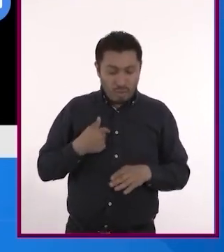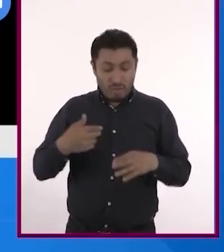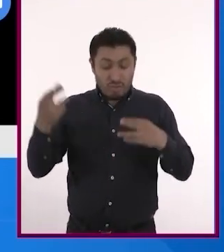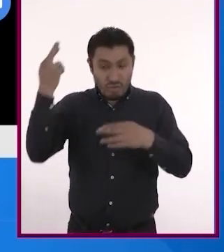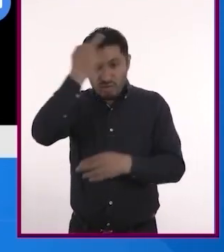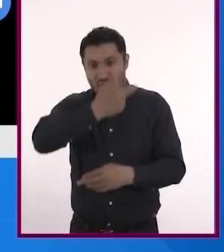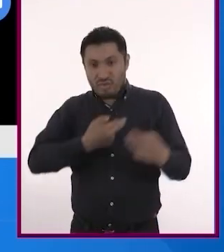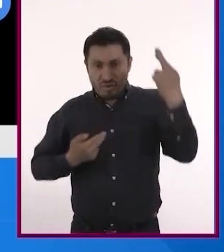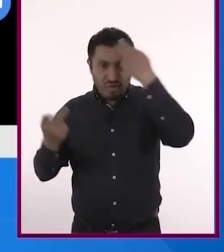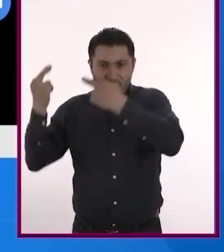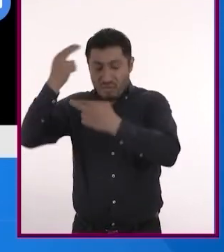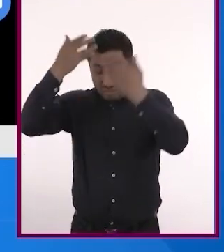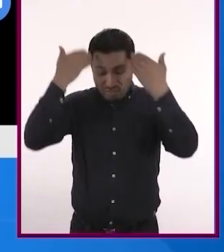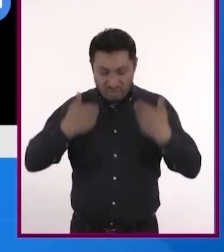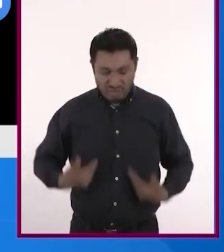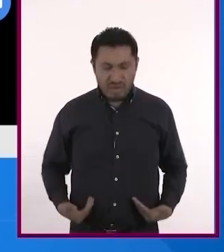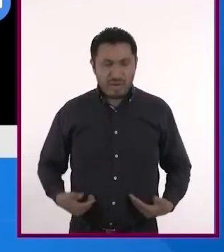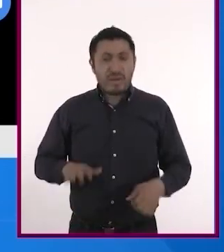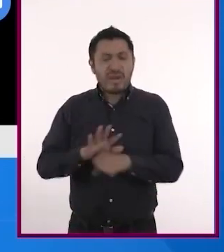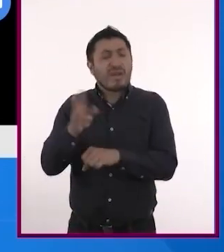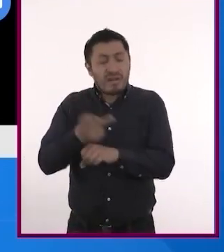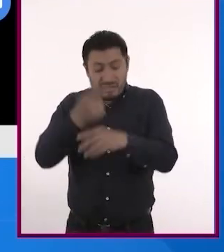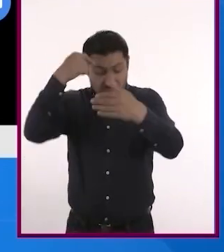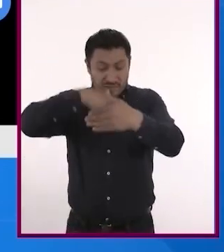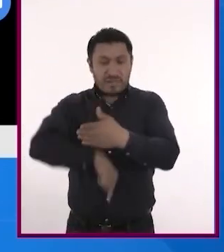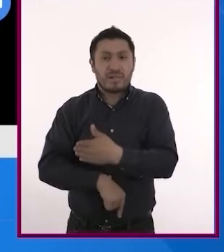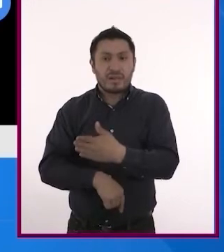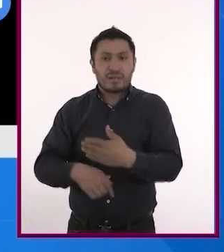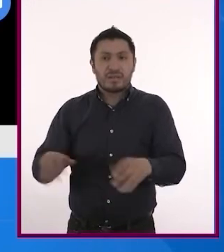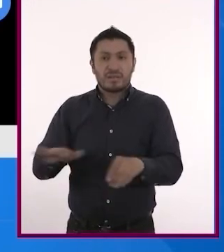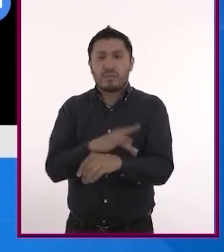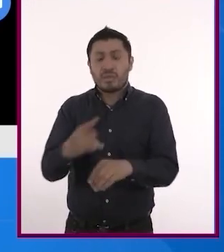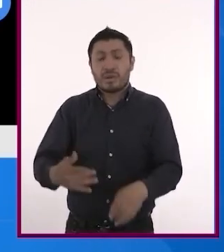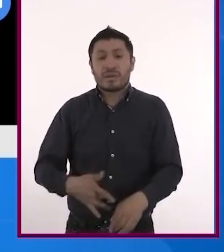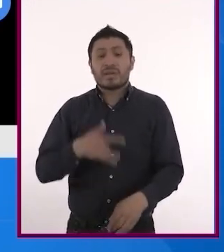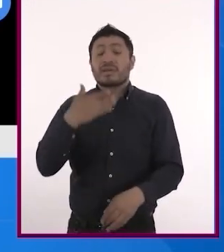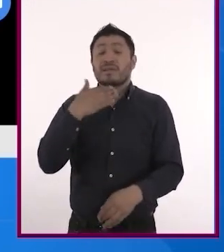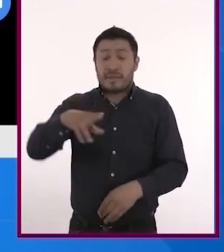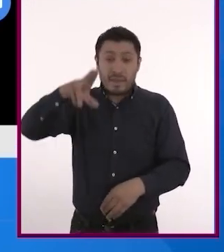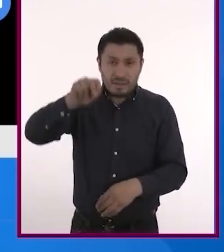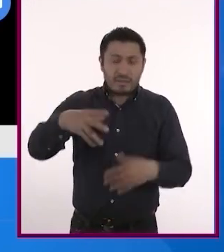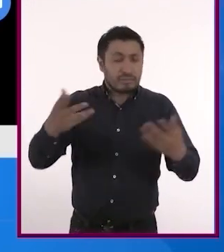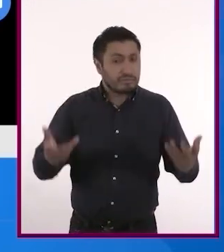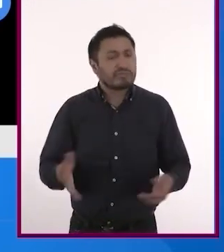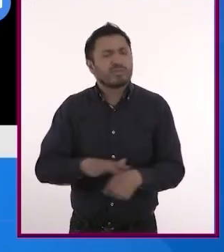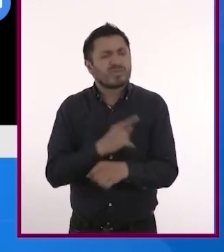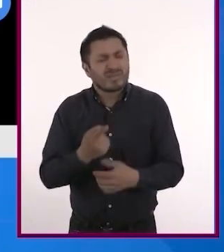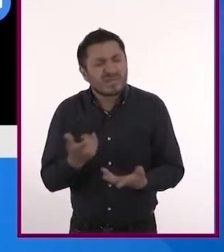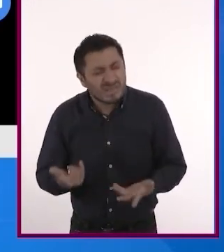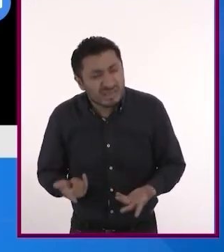esta situación con la cual no nos estamos sintiendo bien o con la cual no podemos